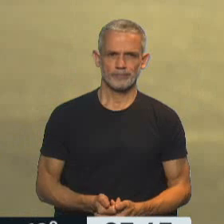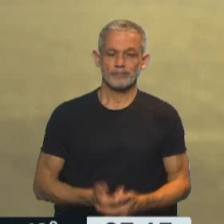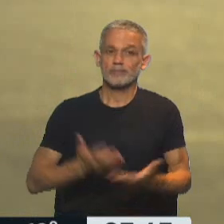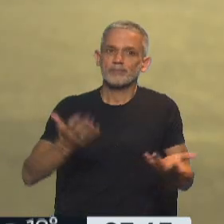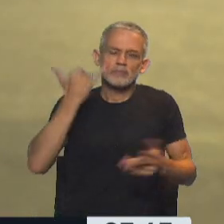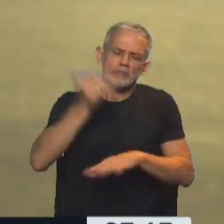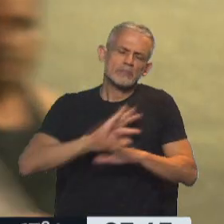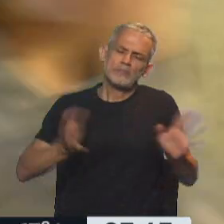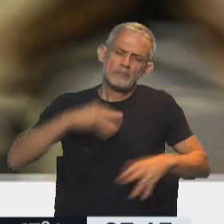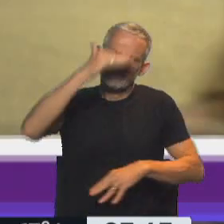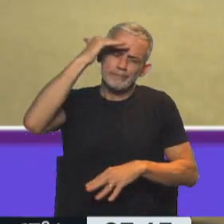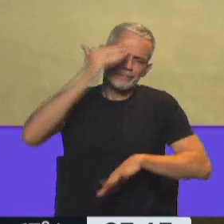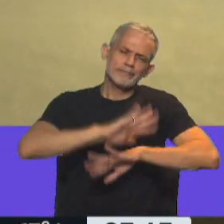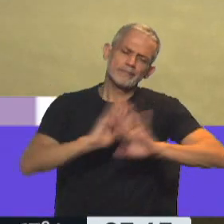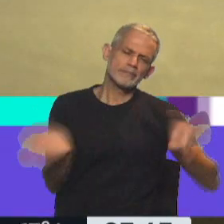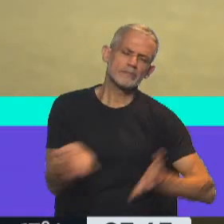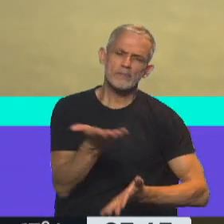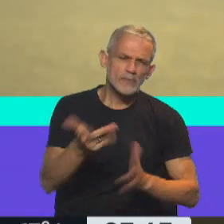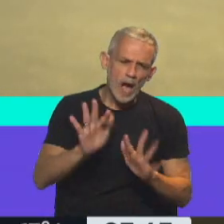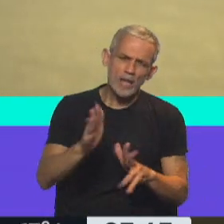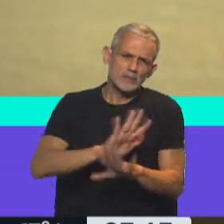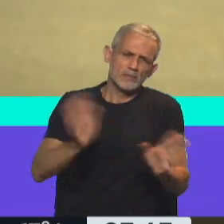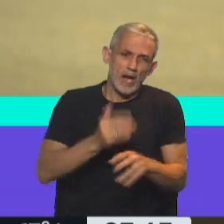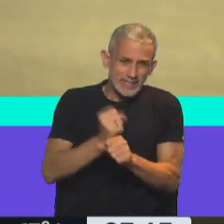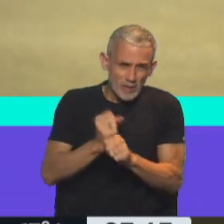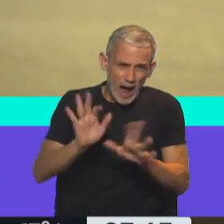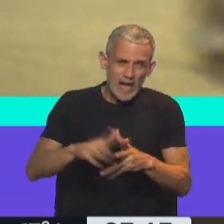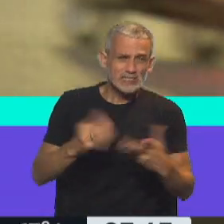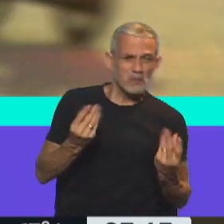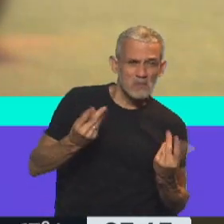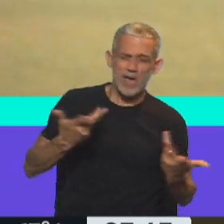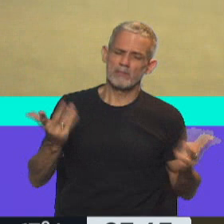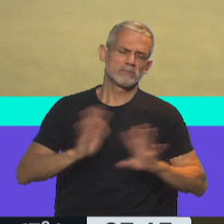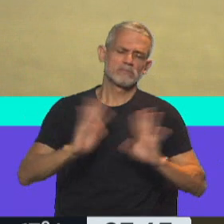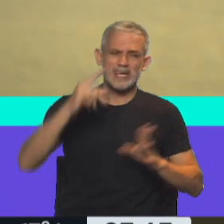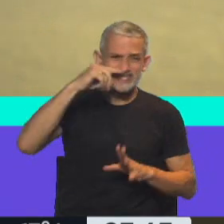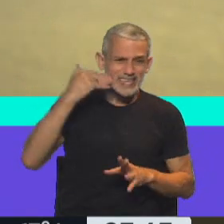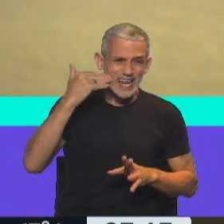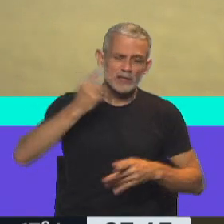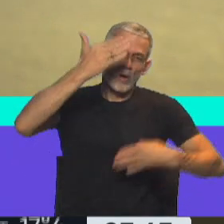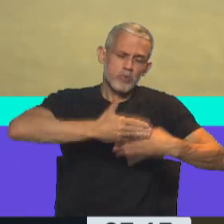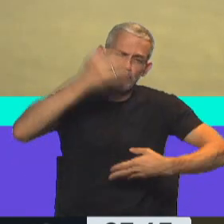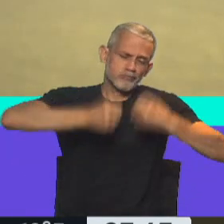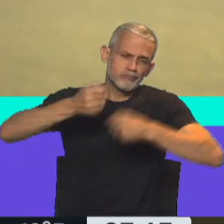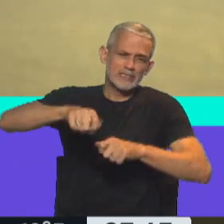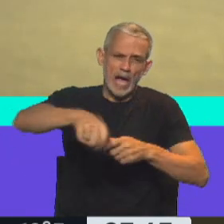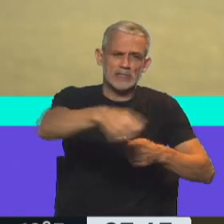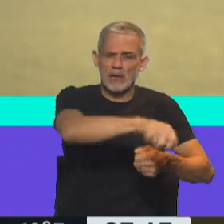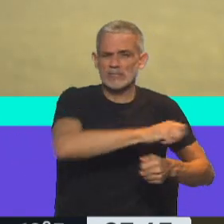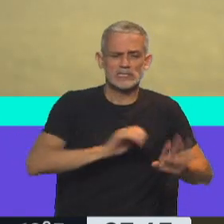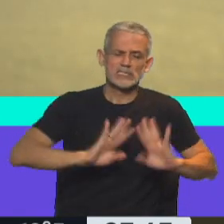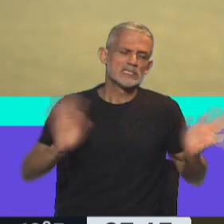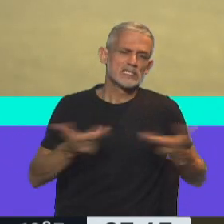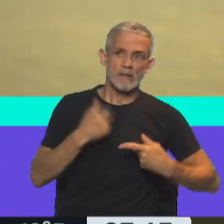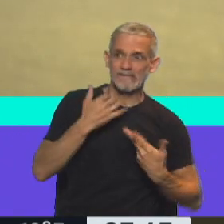Bueno, ya estamos cansados de estos hechos, la verdad que no se puede trabajar más así, con miedo. A las 7 de la tarde tenemos que estar cerrando con llave, no sabemos a qué